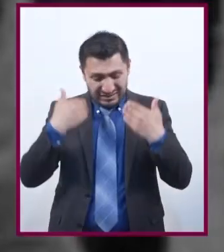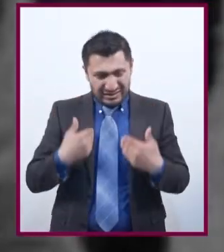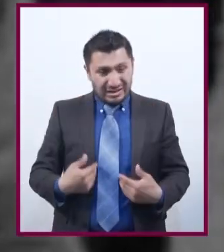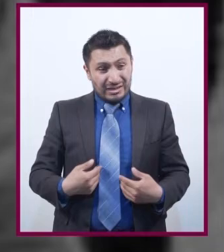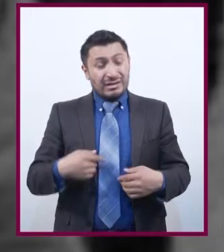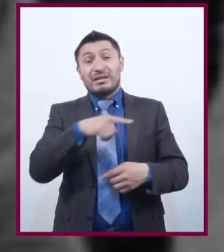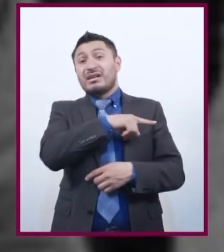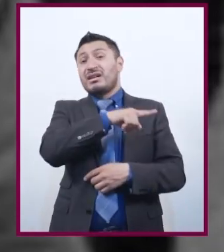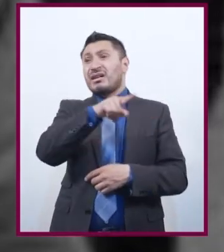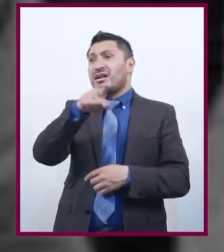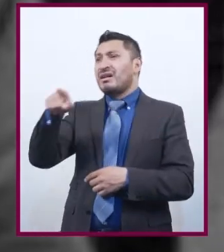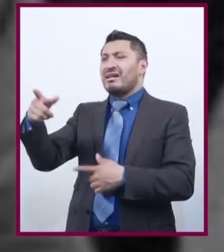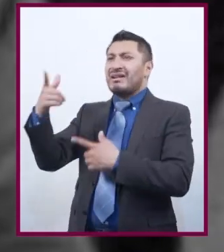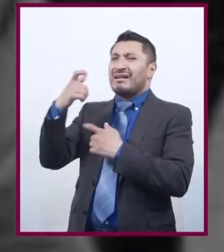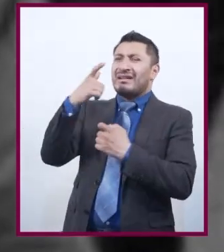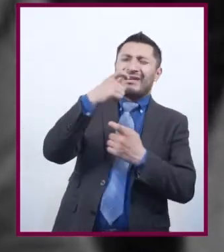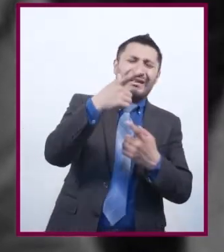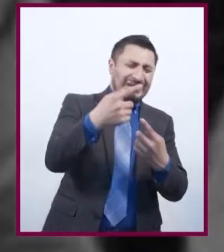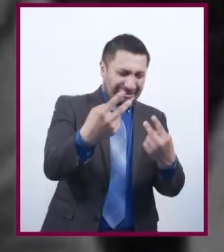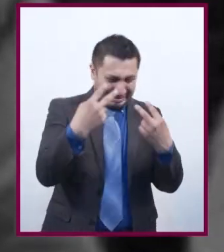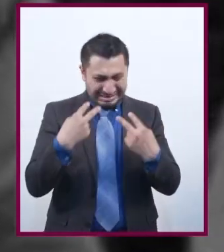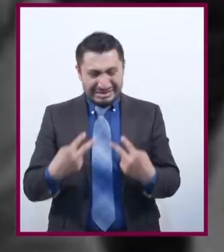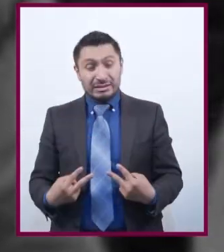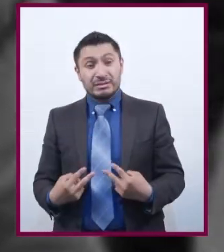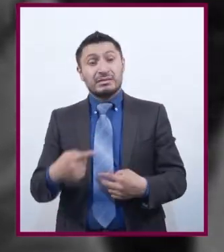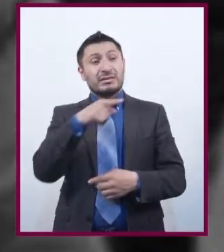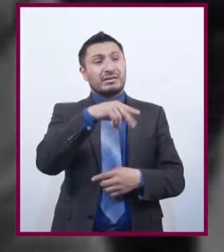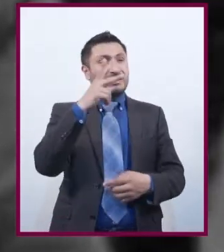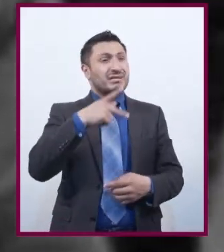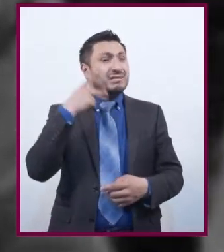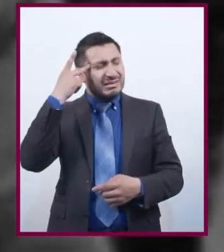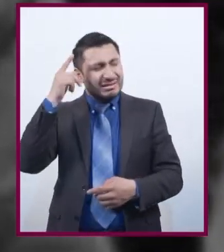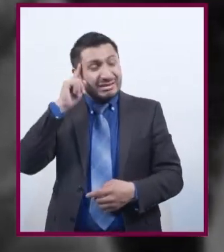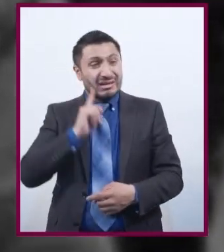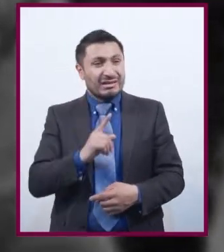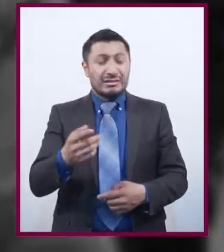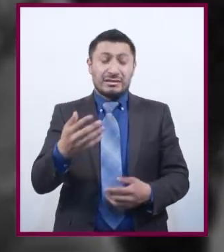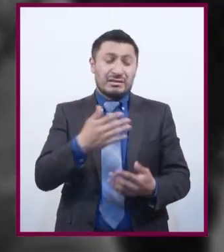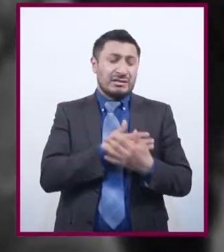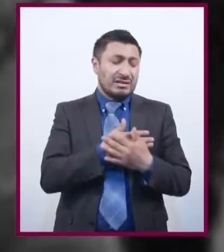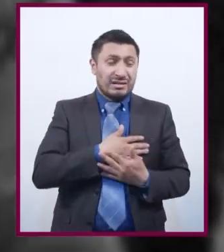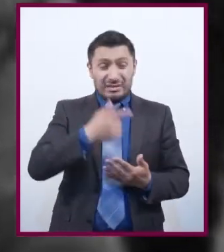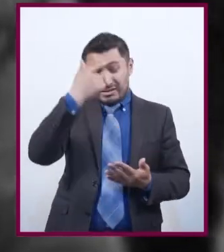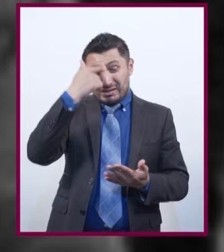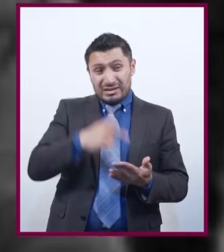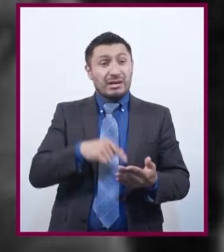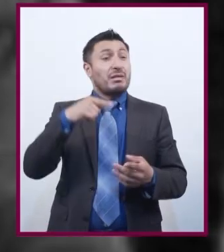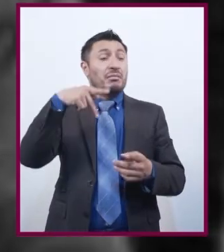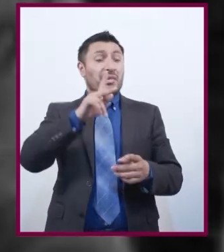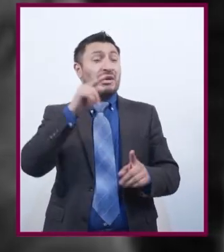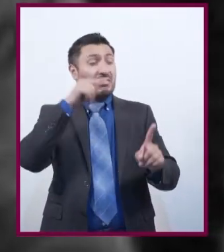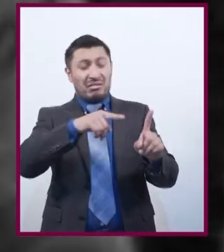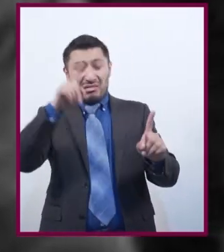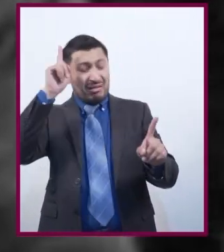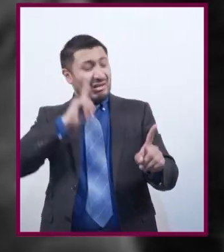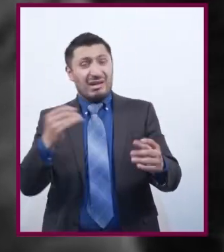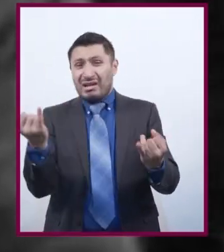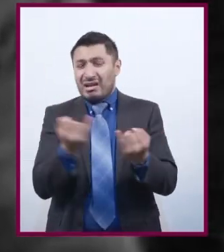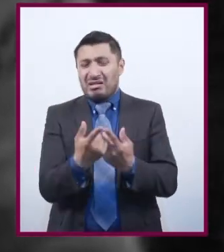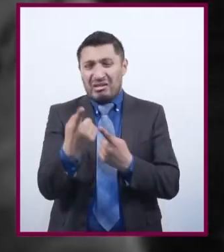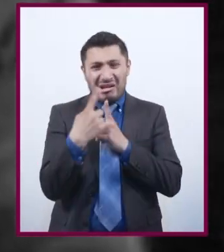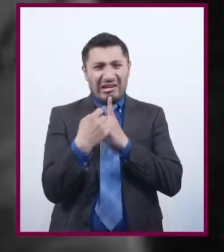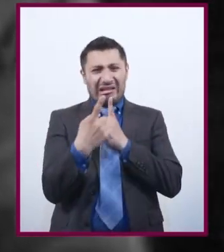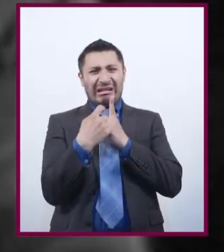y era de él de quien se habían reído todos los muchachos y La Princesita en cuyo amor creyera ella